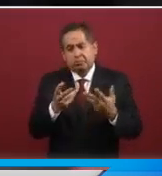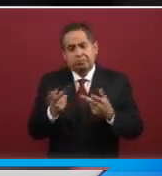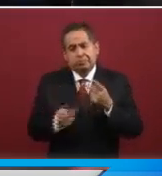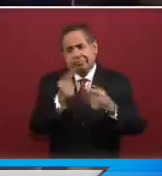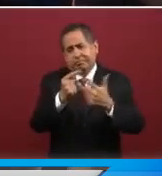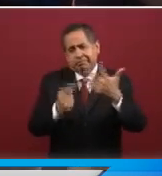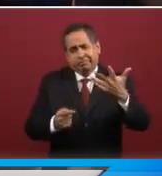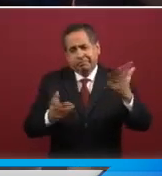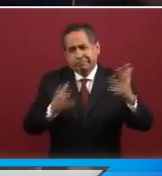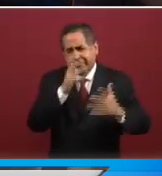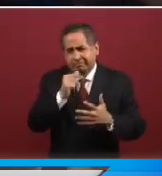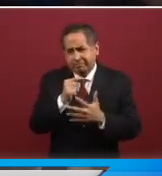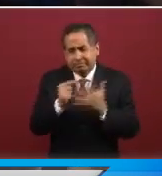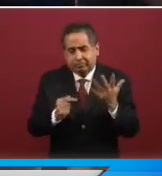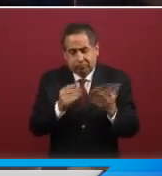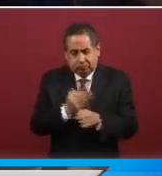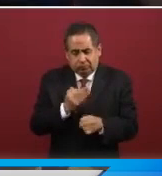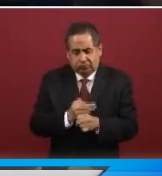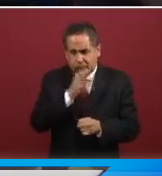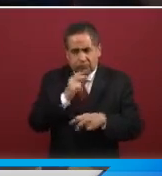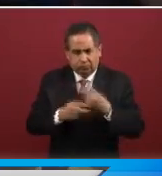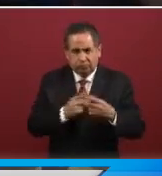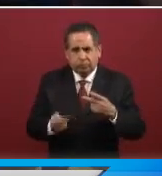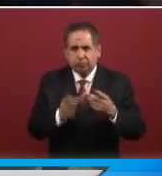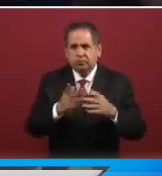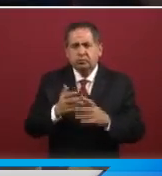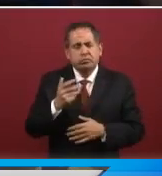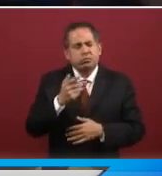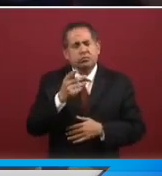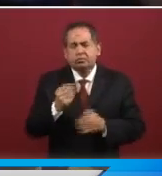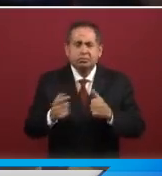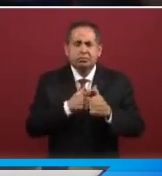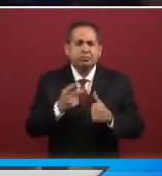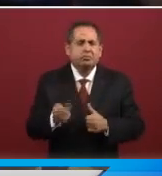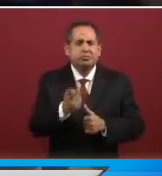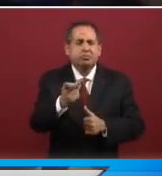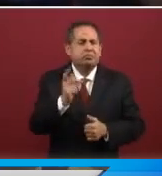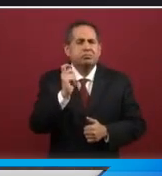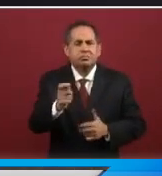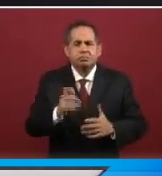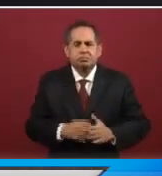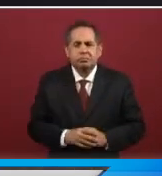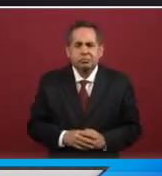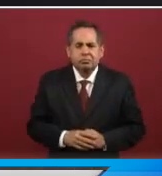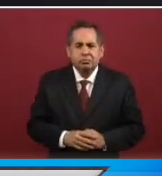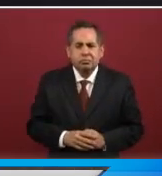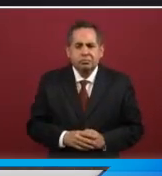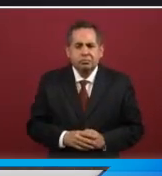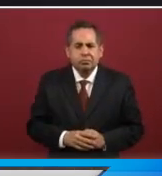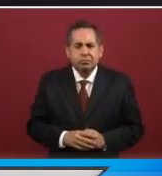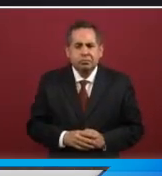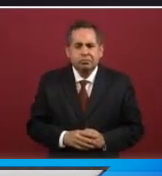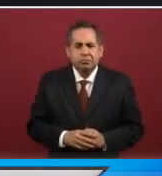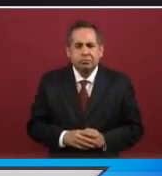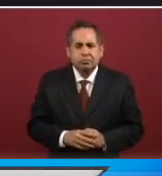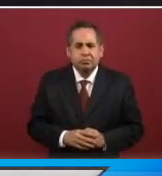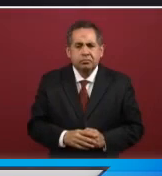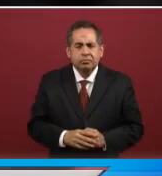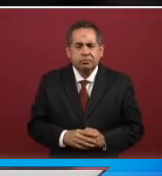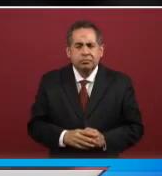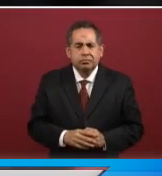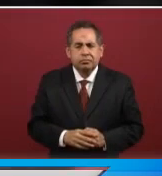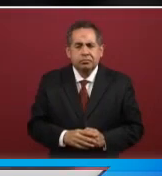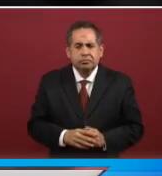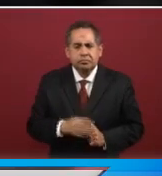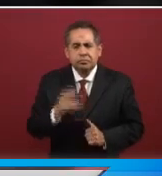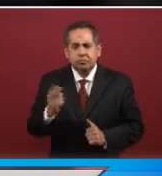ser libres, lo serán, y con la enseñanza de Juárez de ser perseverantes y no perder la fe por las causas que se luchan, con las enseñanzas de Madero de